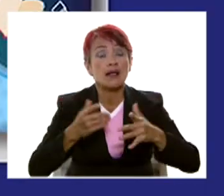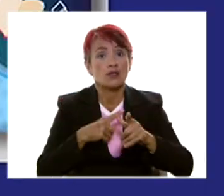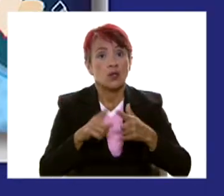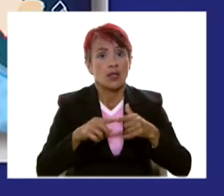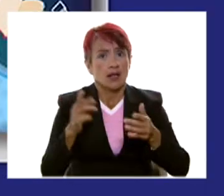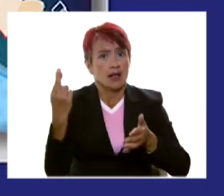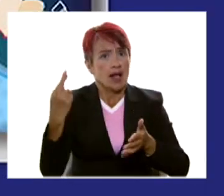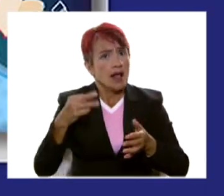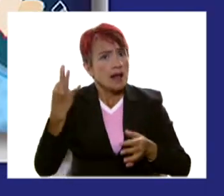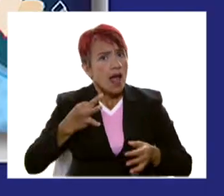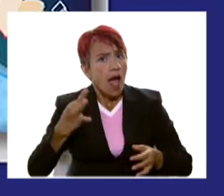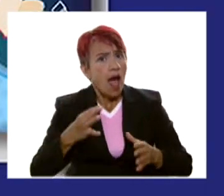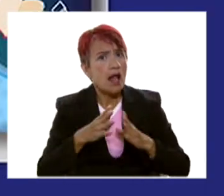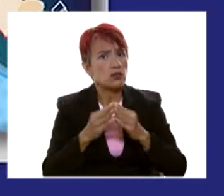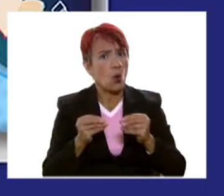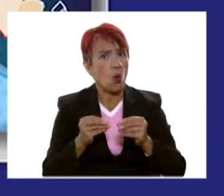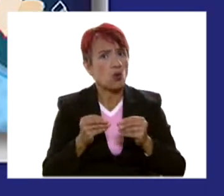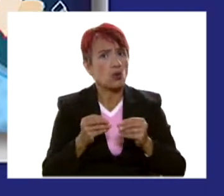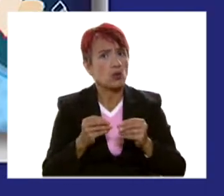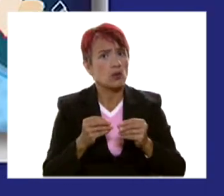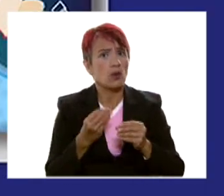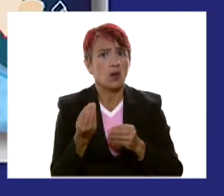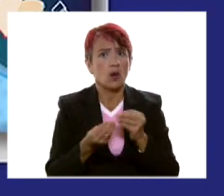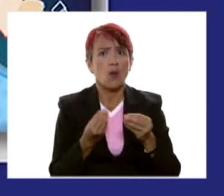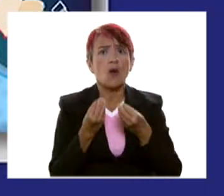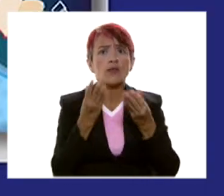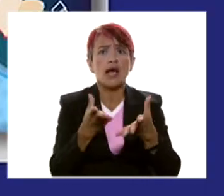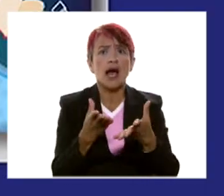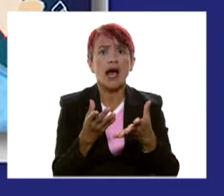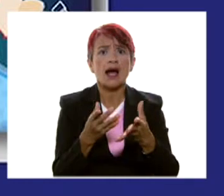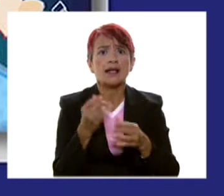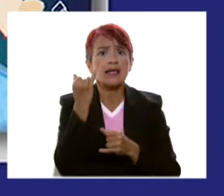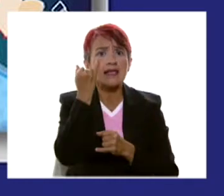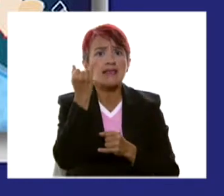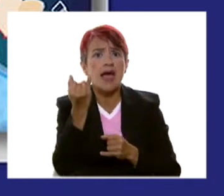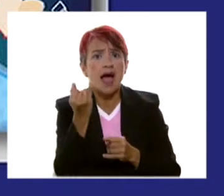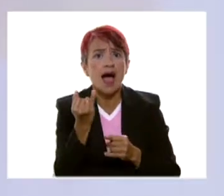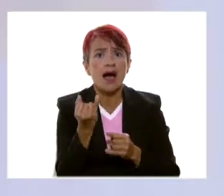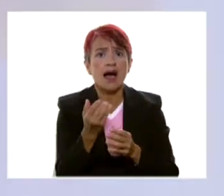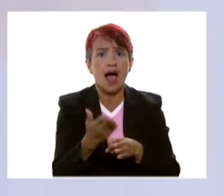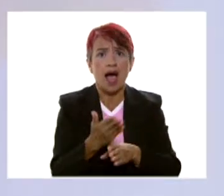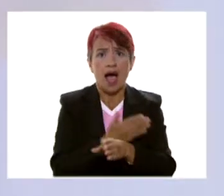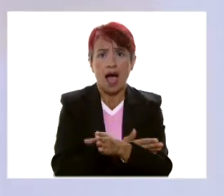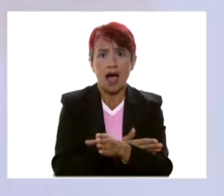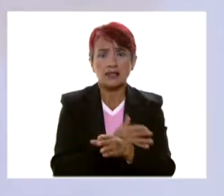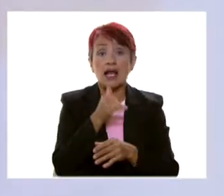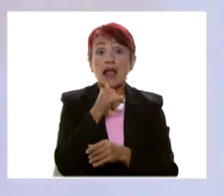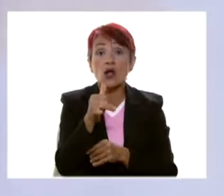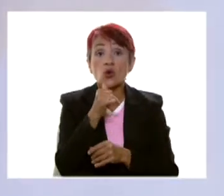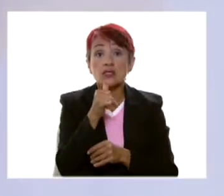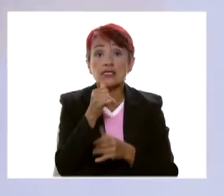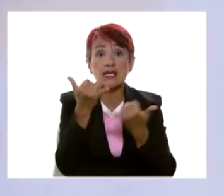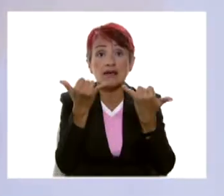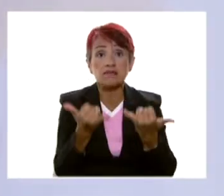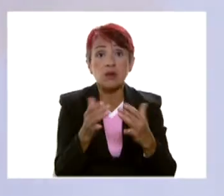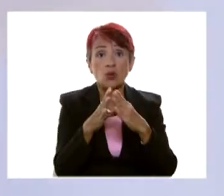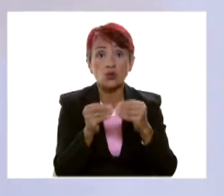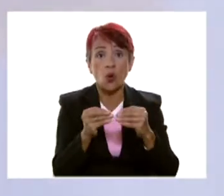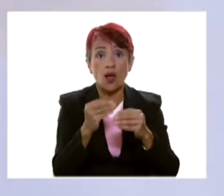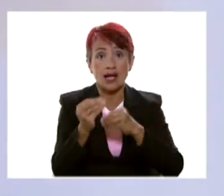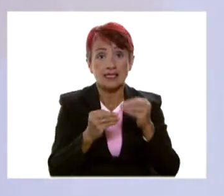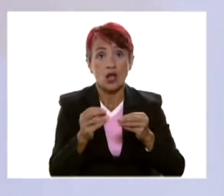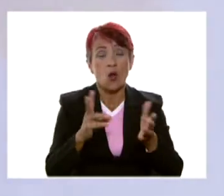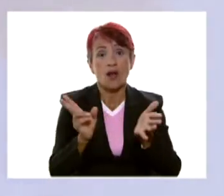reales. Siempre la suposición quieren como dar ya desde anteriormente la noticia como tal y hacerlo un poco